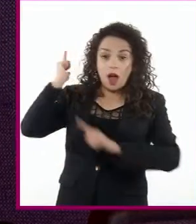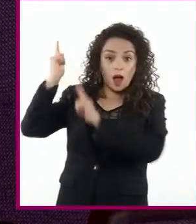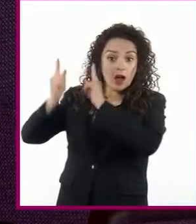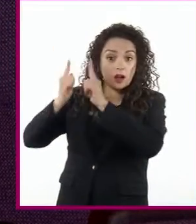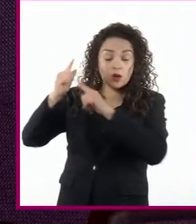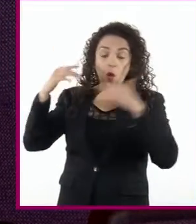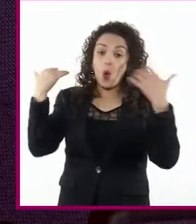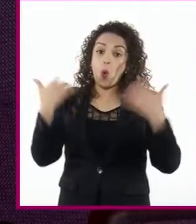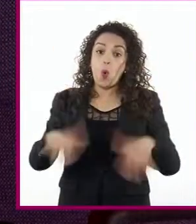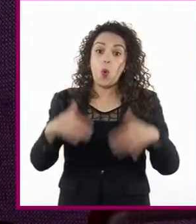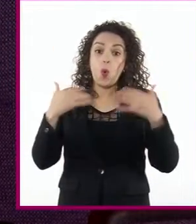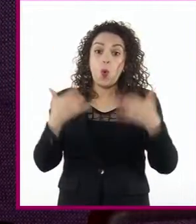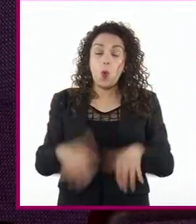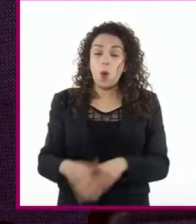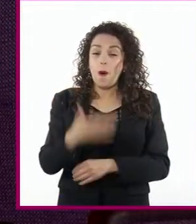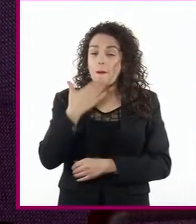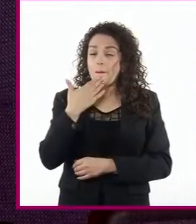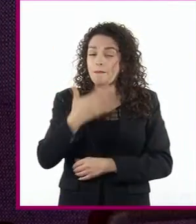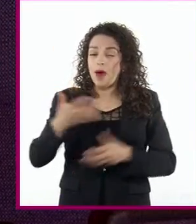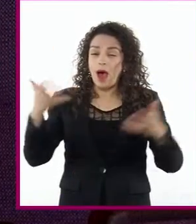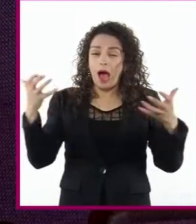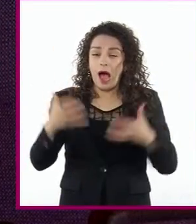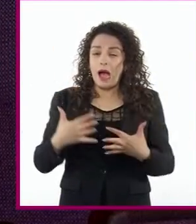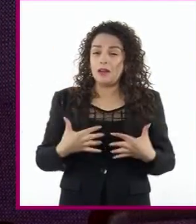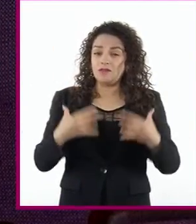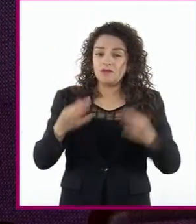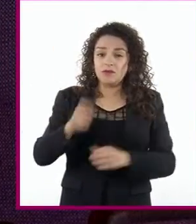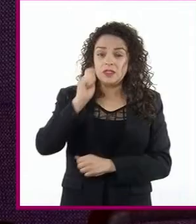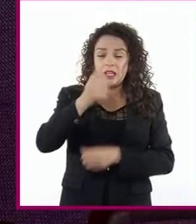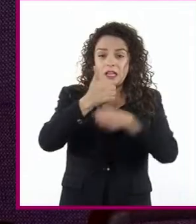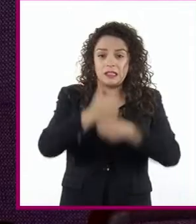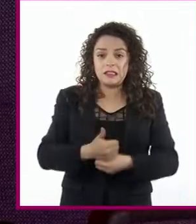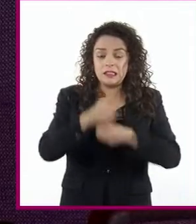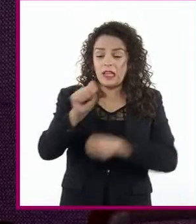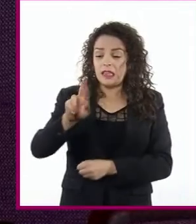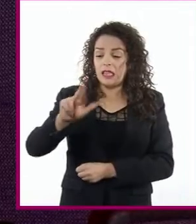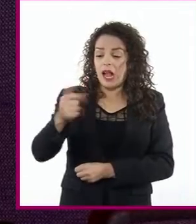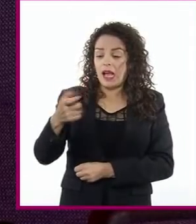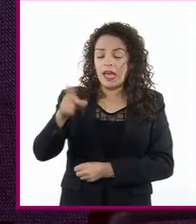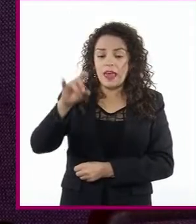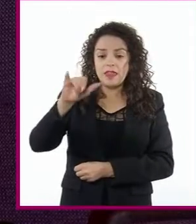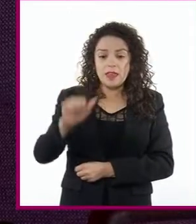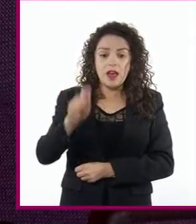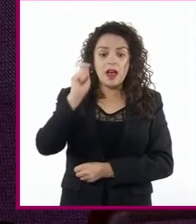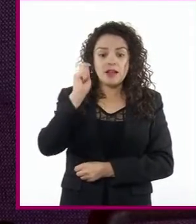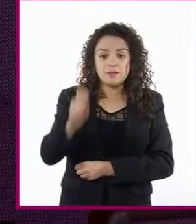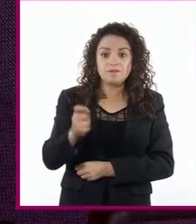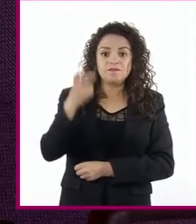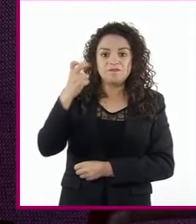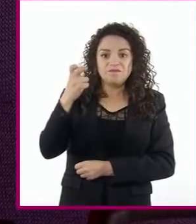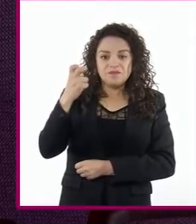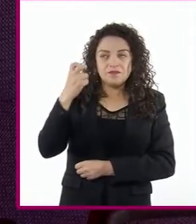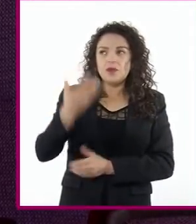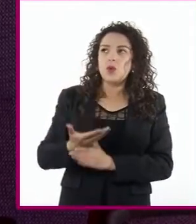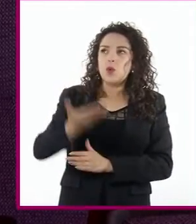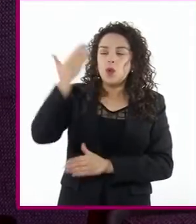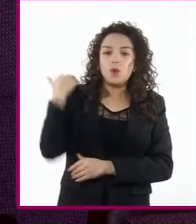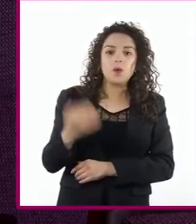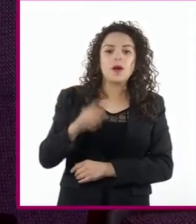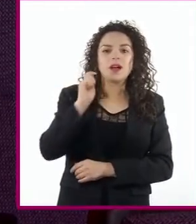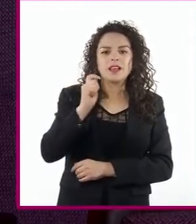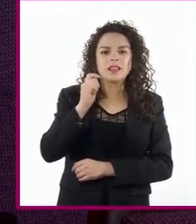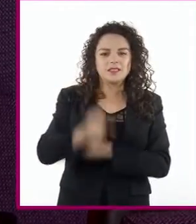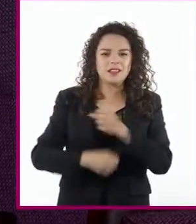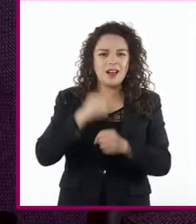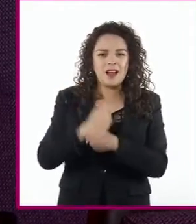colosales creadores de tragedias. En los oscuros e interminables años de la Edad Media, el temor